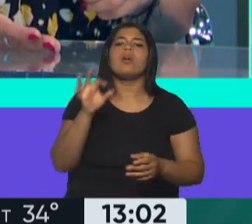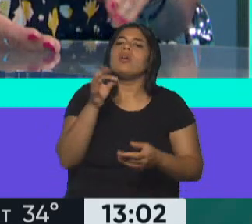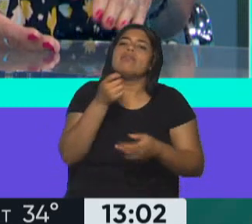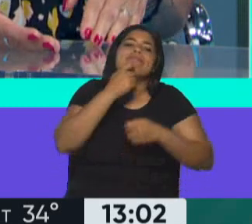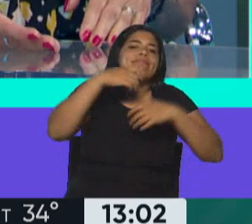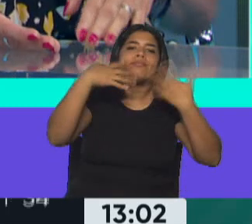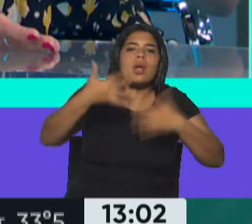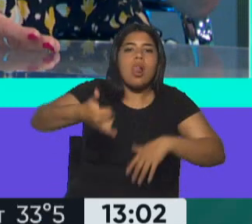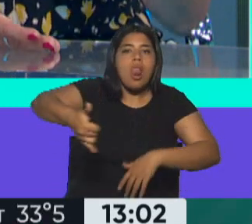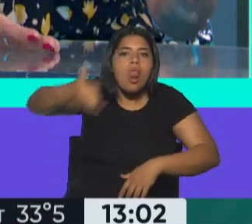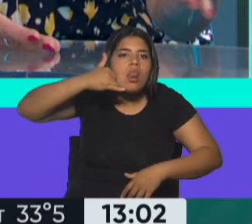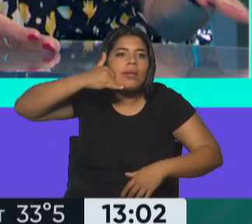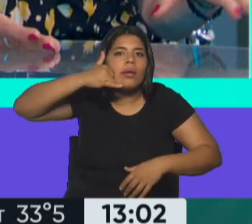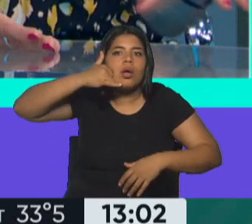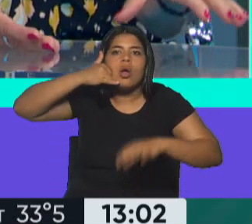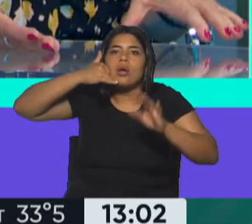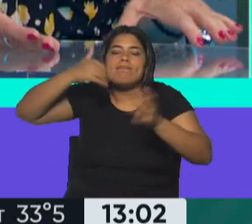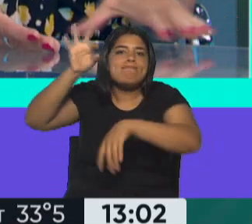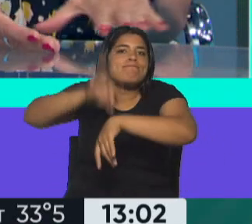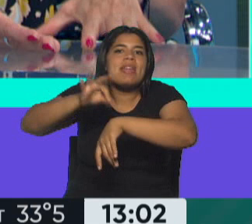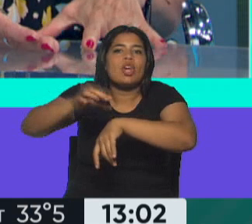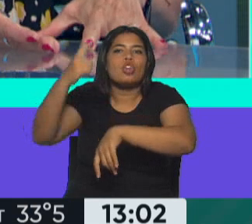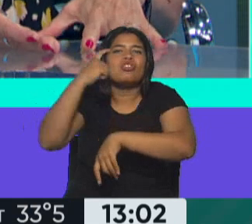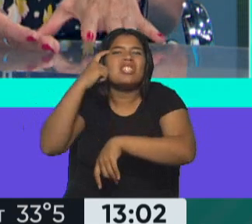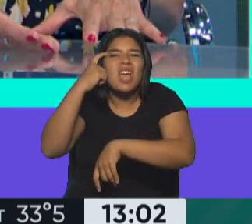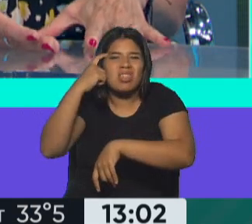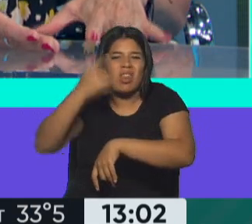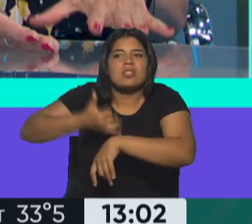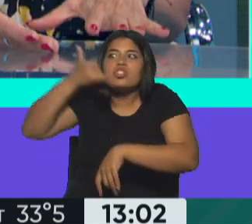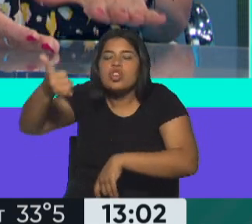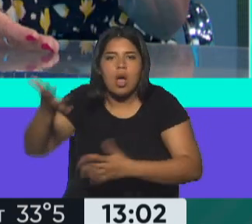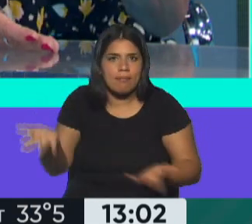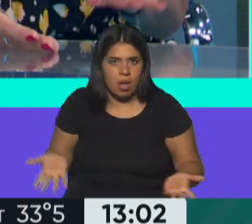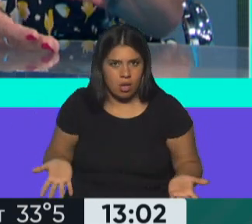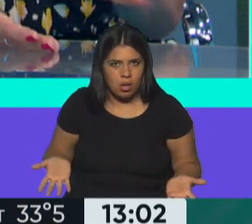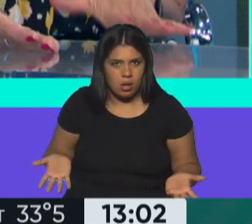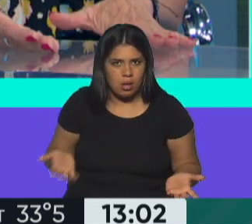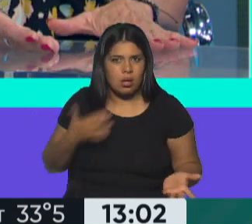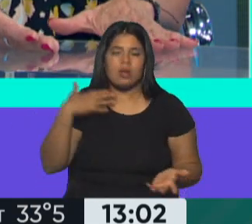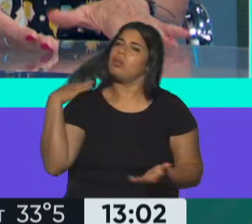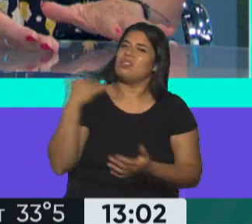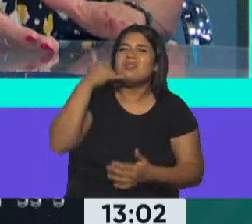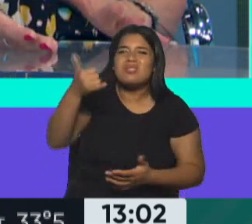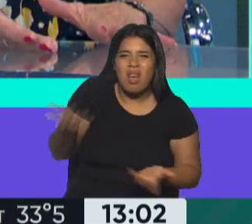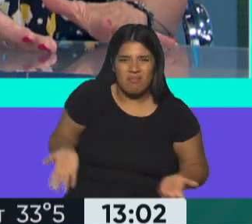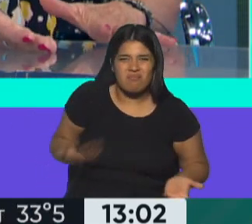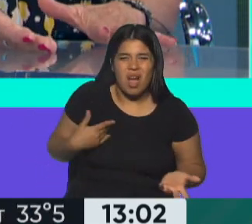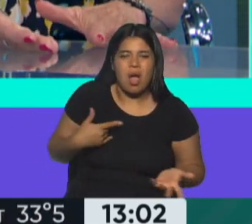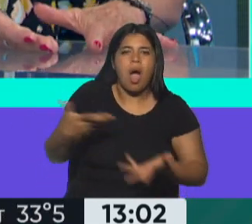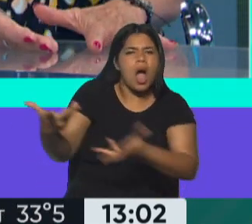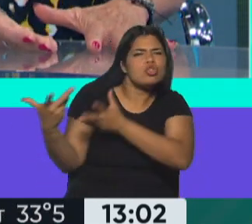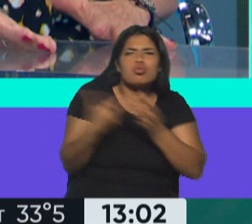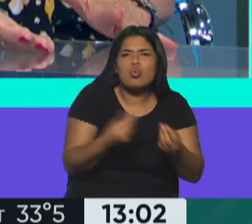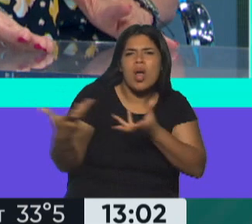y tener una guardia psiquiátrica decir bueno tengo acá un caso que hay que nos tienen que ayudar pero no matarlo